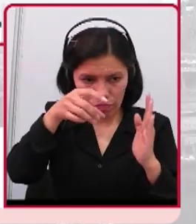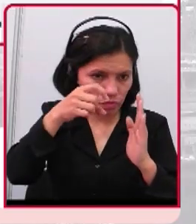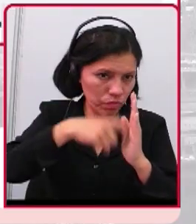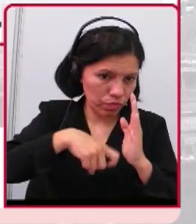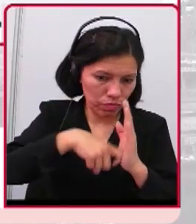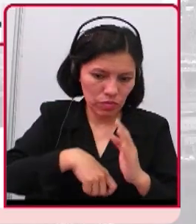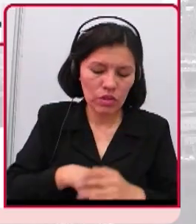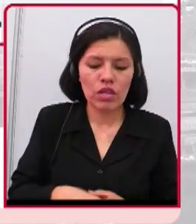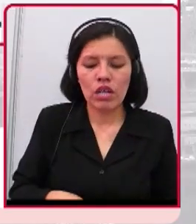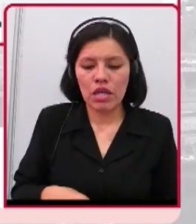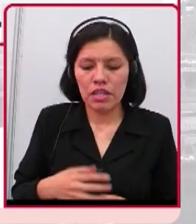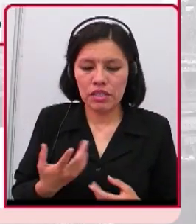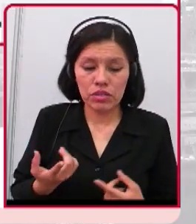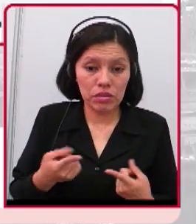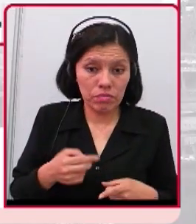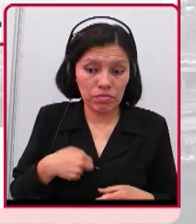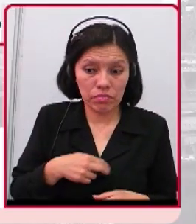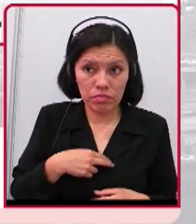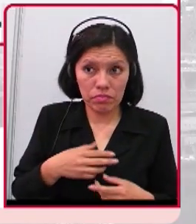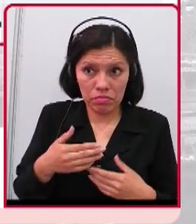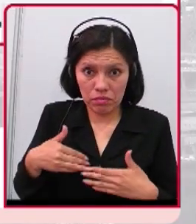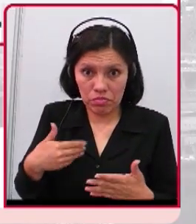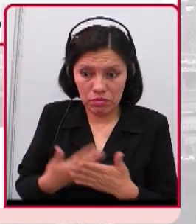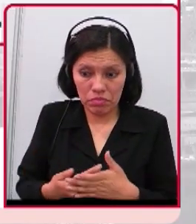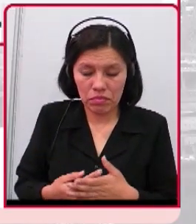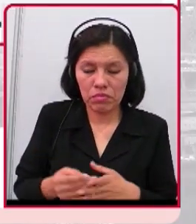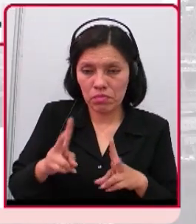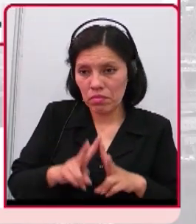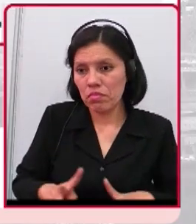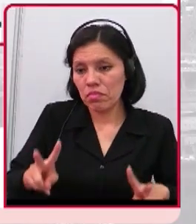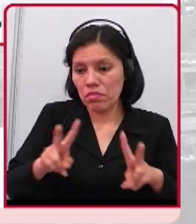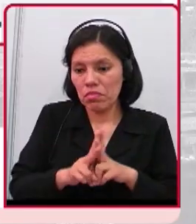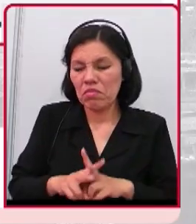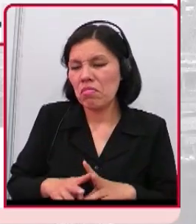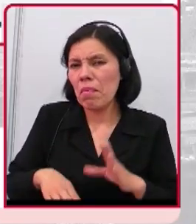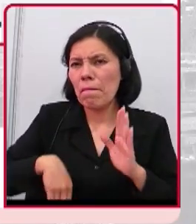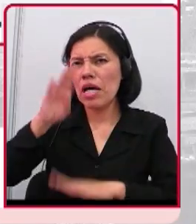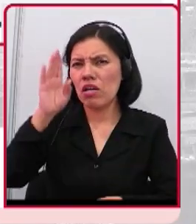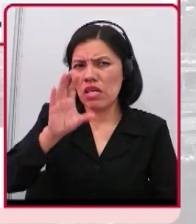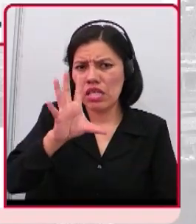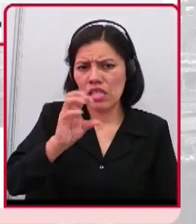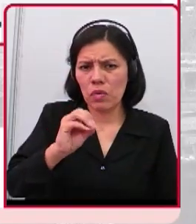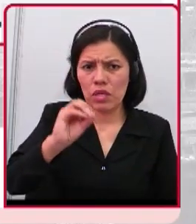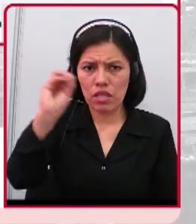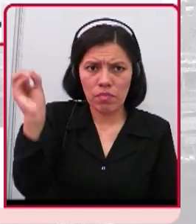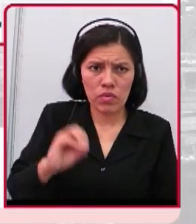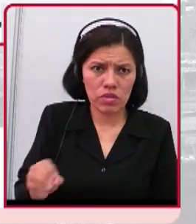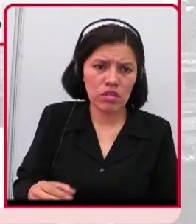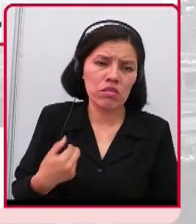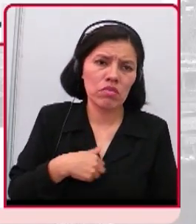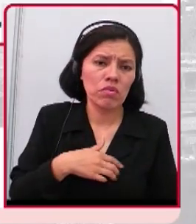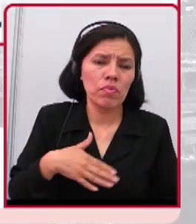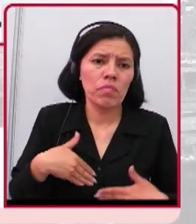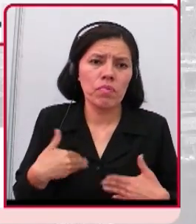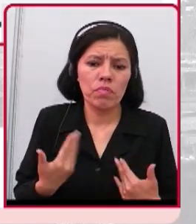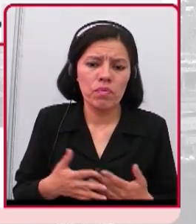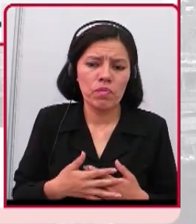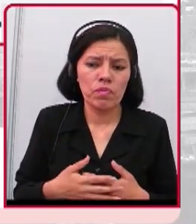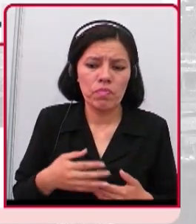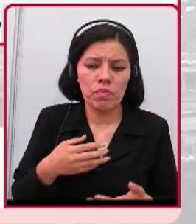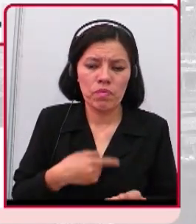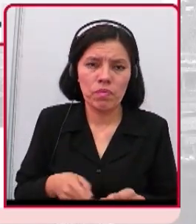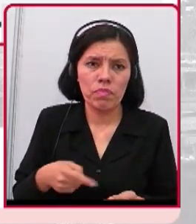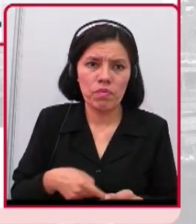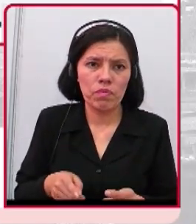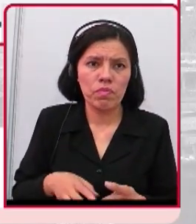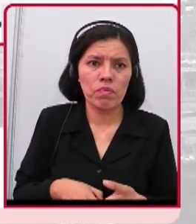llegamos a un valor por encima de un umbral de 50%, podemos justamente enviar una notificación, un correo a la